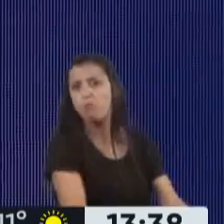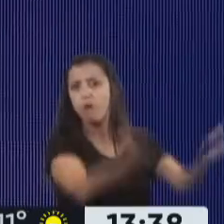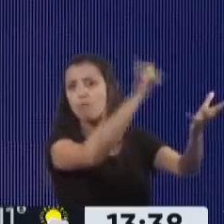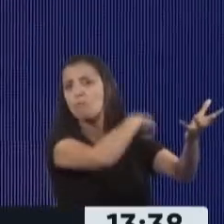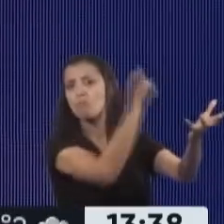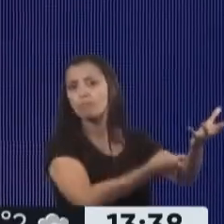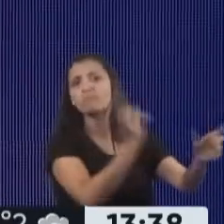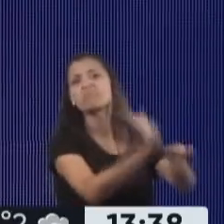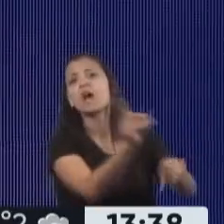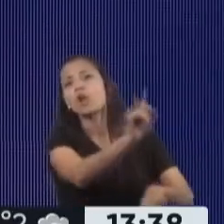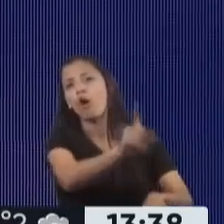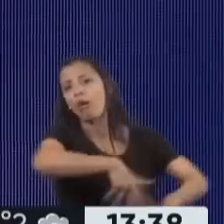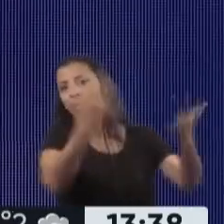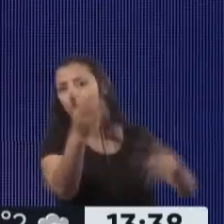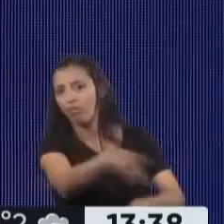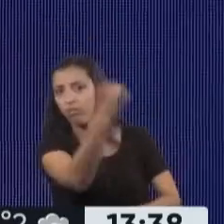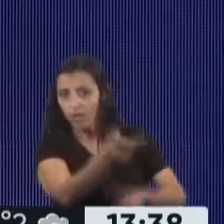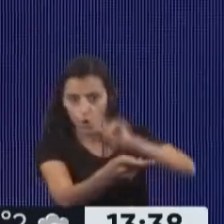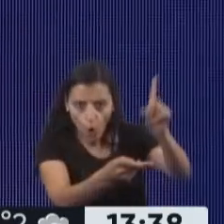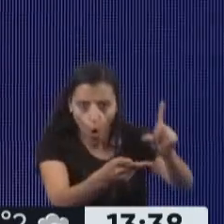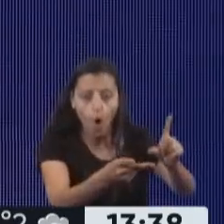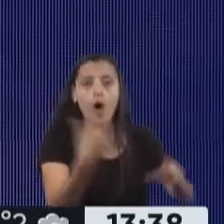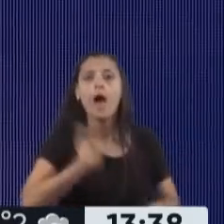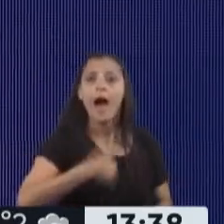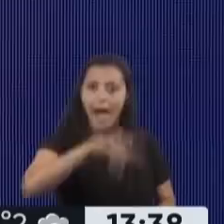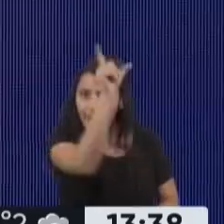de mitad de la tabla. Potencia, potencia.